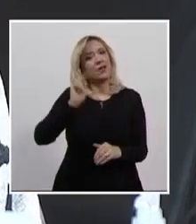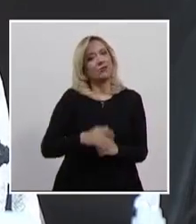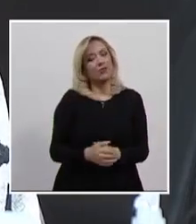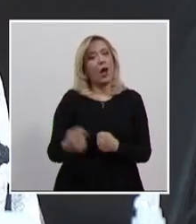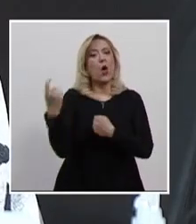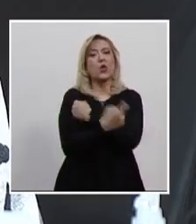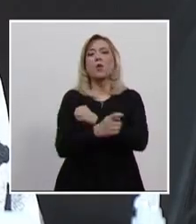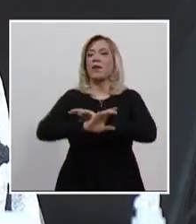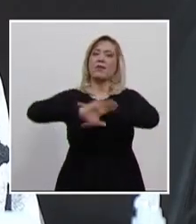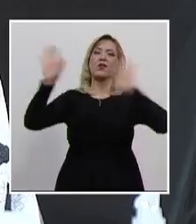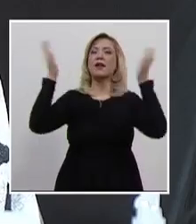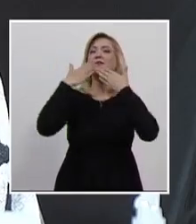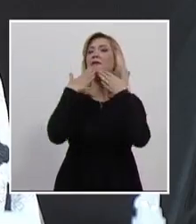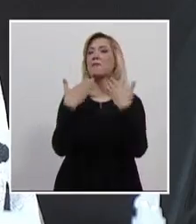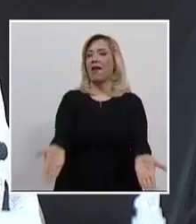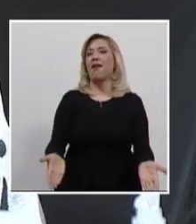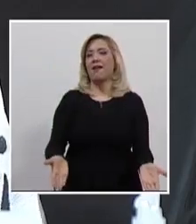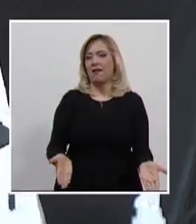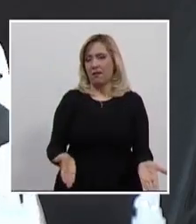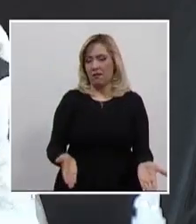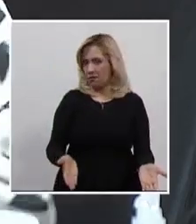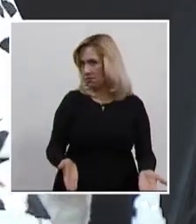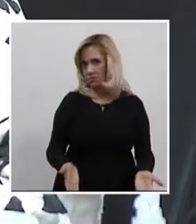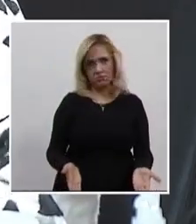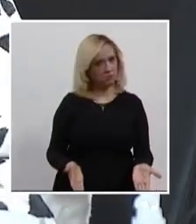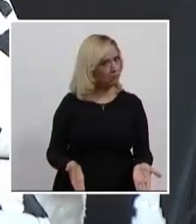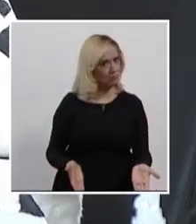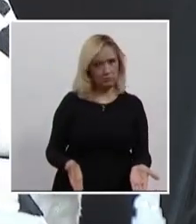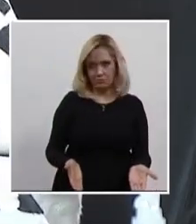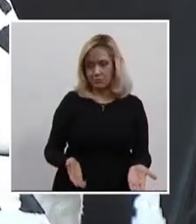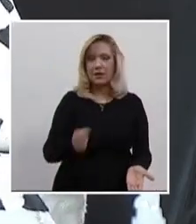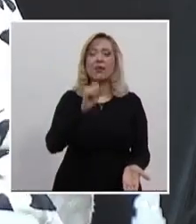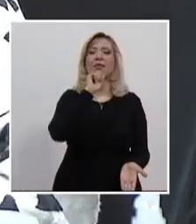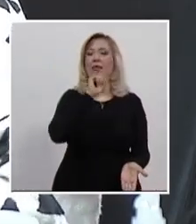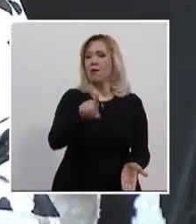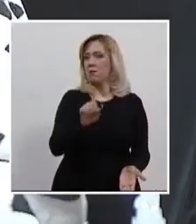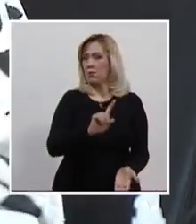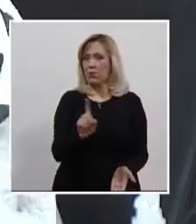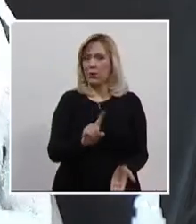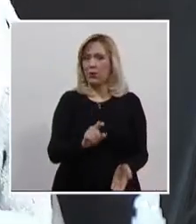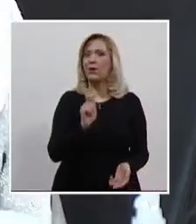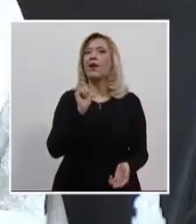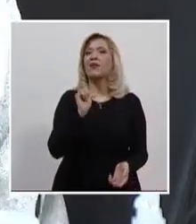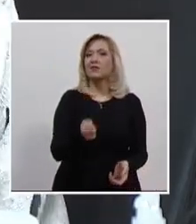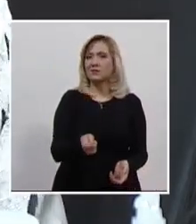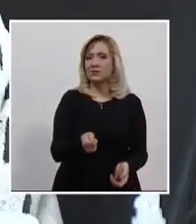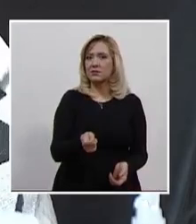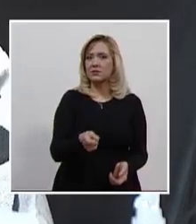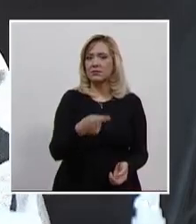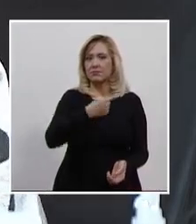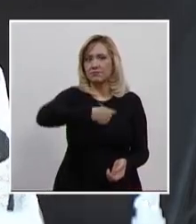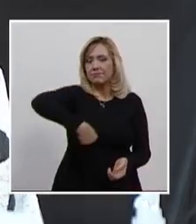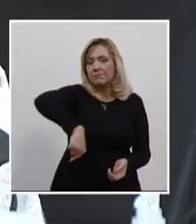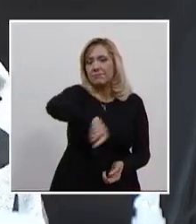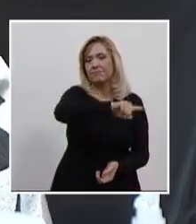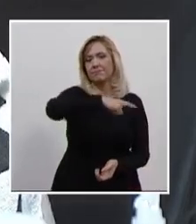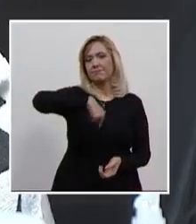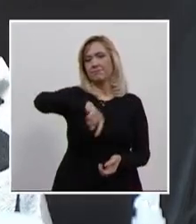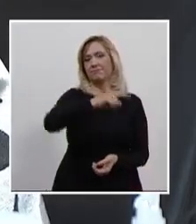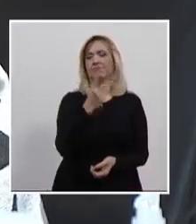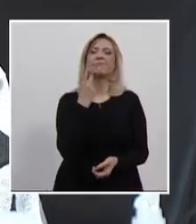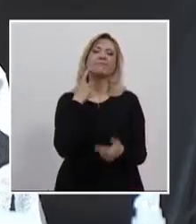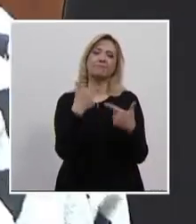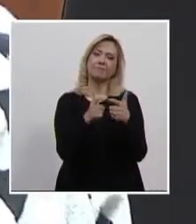automático los eventos posteriores al mismo, así como tampoco las actuaciones de las y los